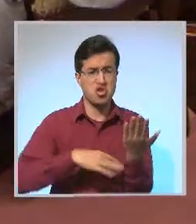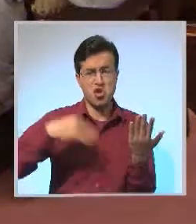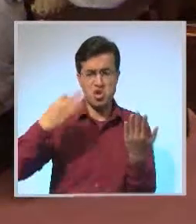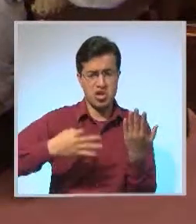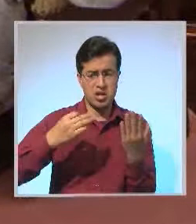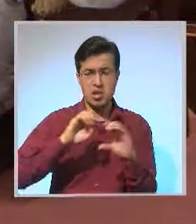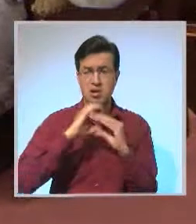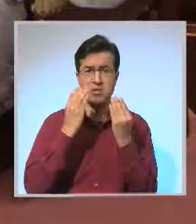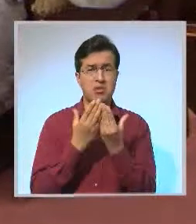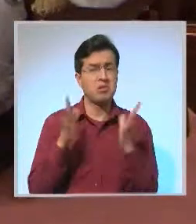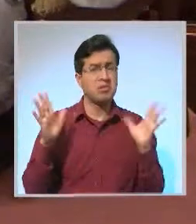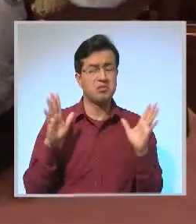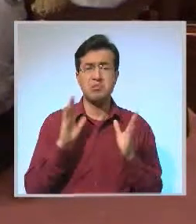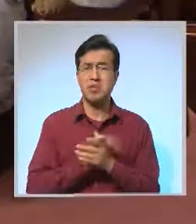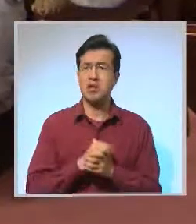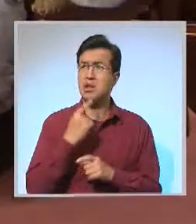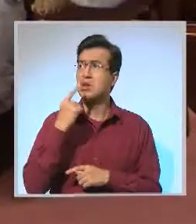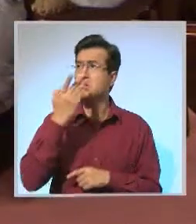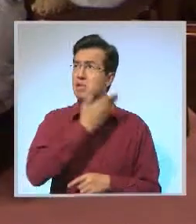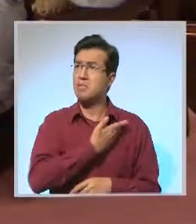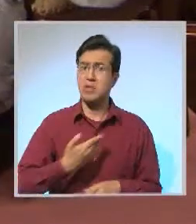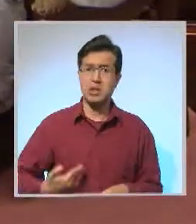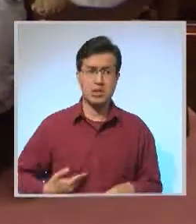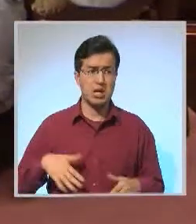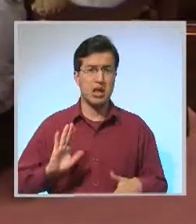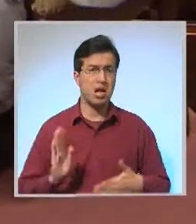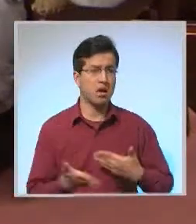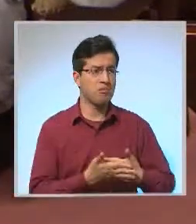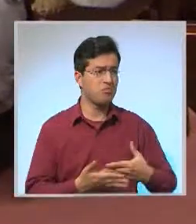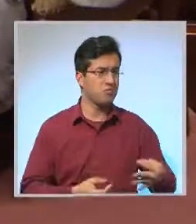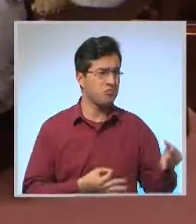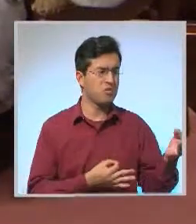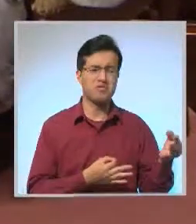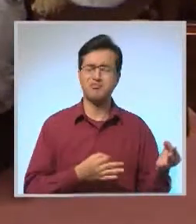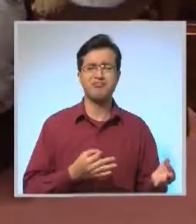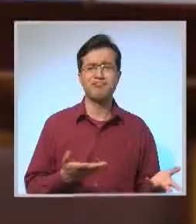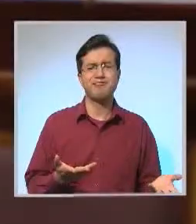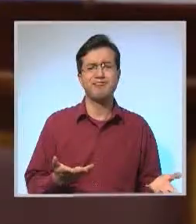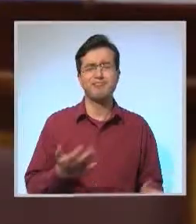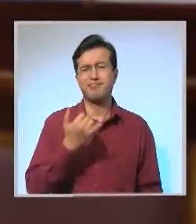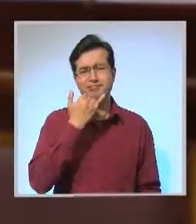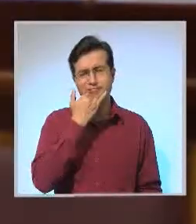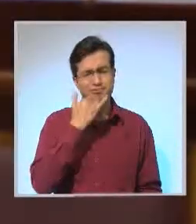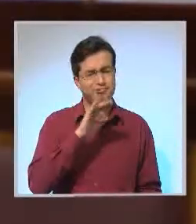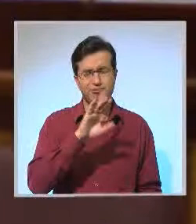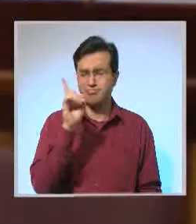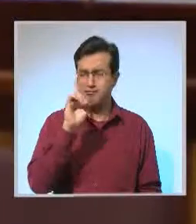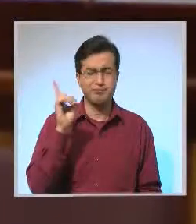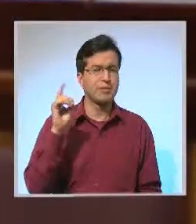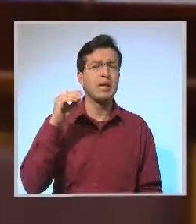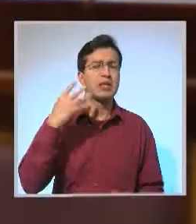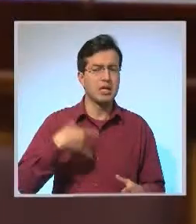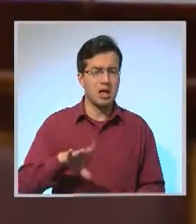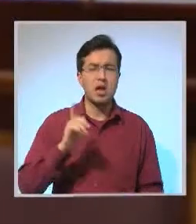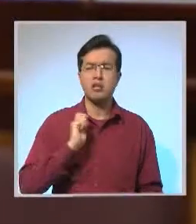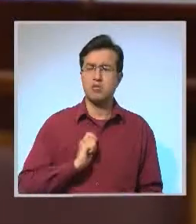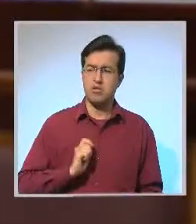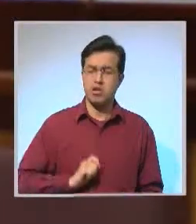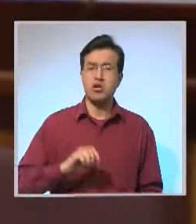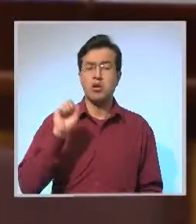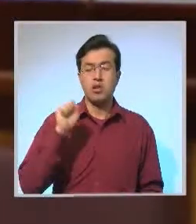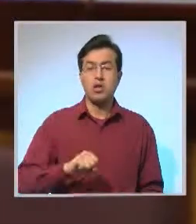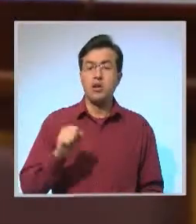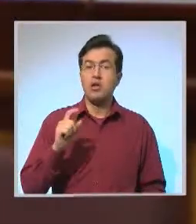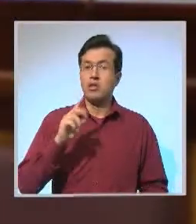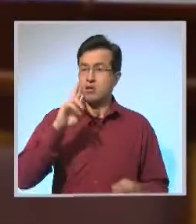y fue incorporado en el veto lo cual a su juicio es inconstitucional de ninguna manera no se analizó el tema de remuneraciones hasta el